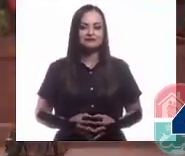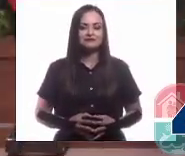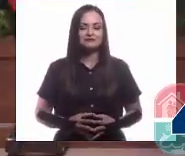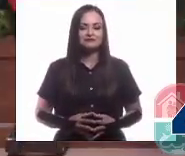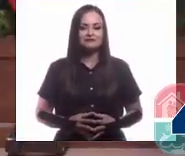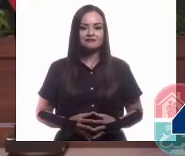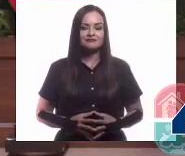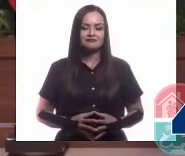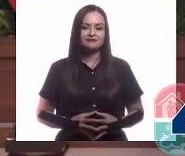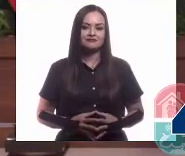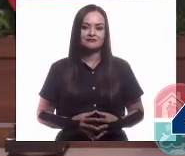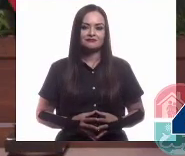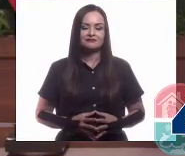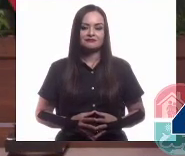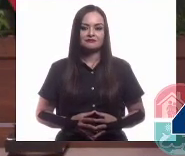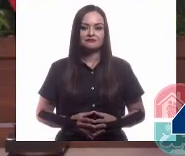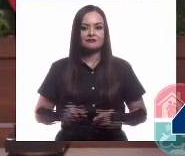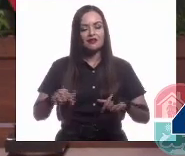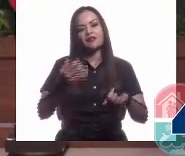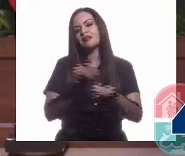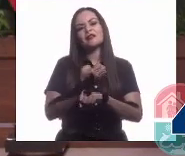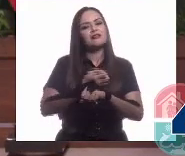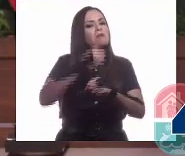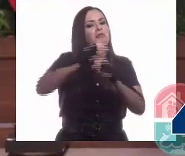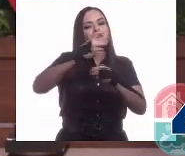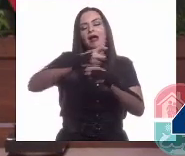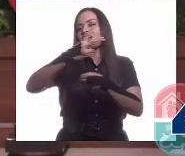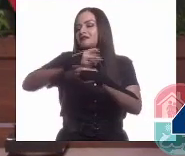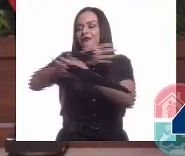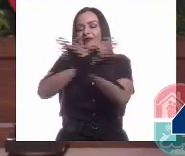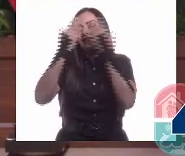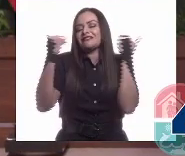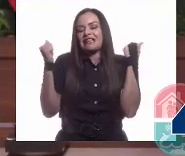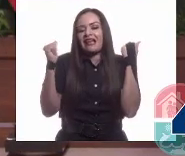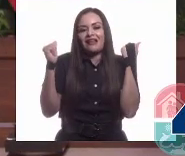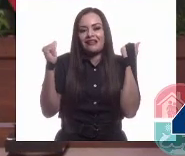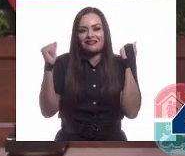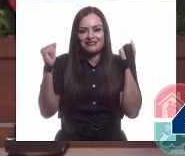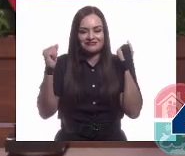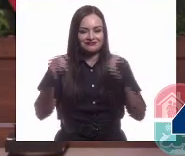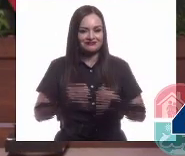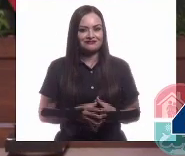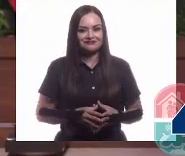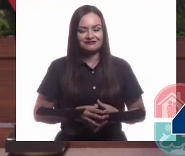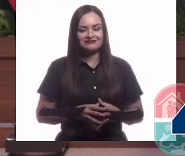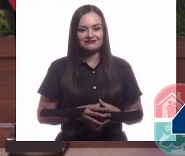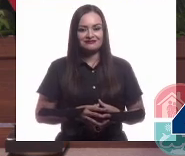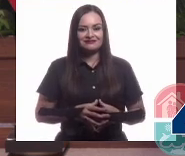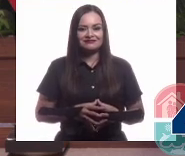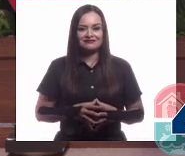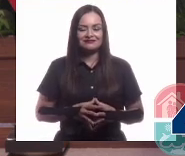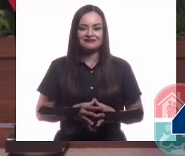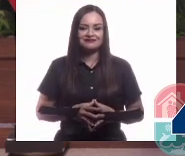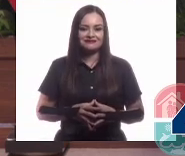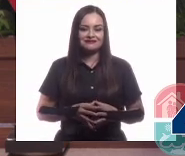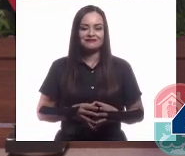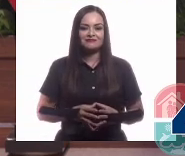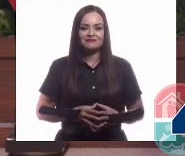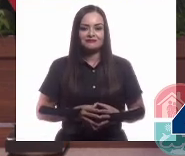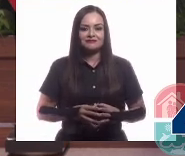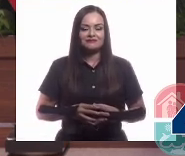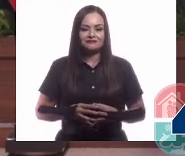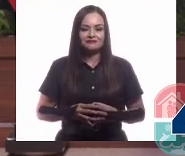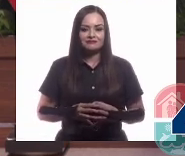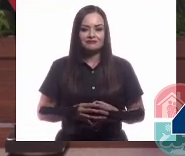Fuimos el primero o el segundo estado, no hay que portarse mal con quienes nos visitan, por supuesto, en